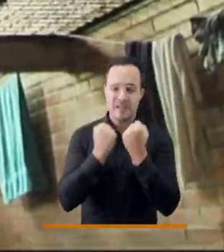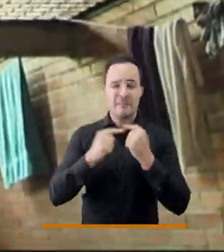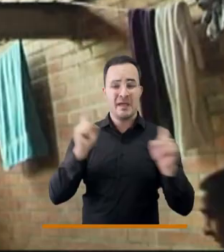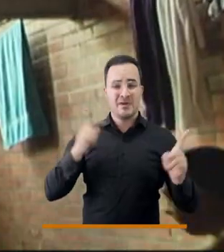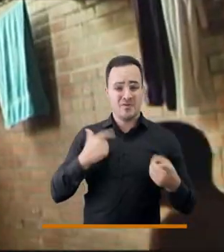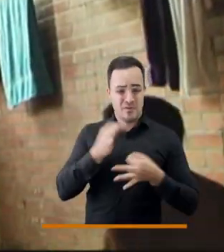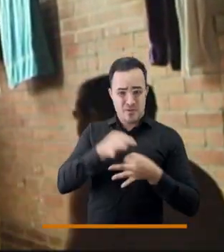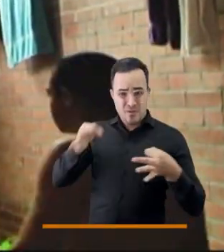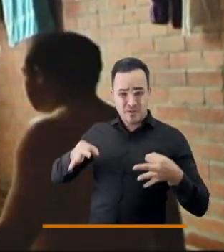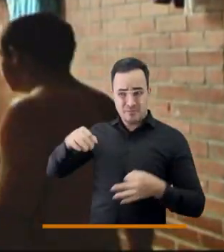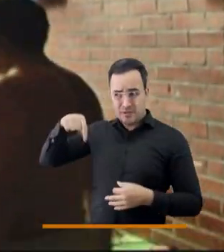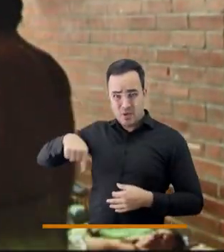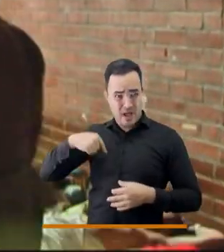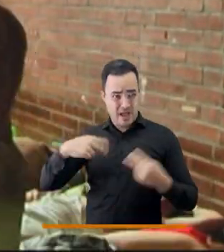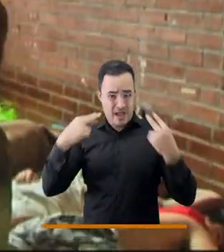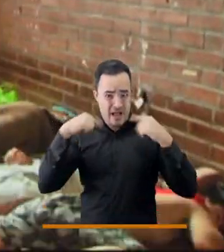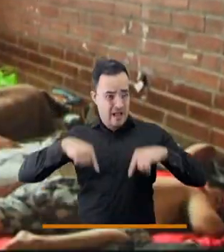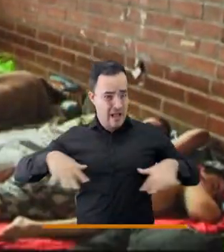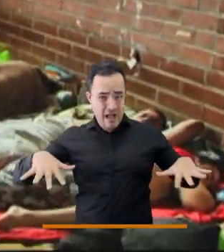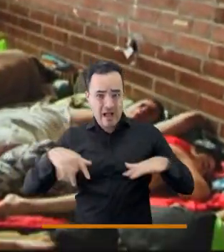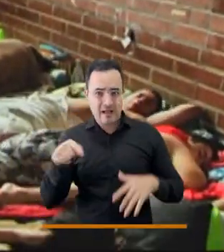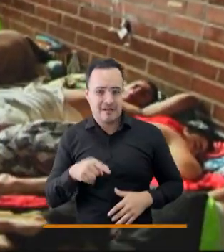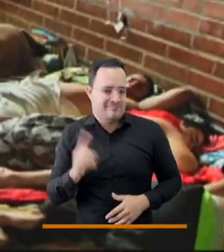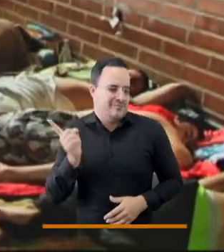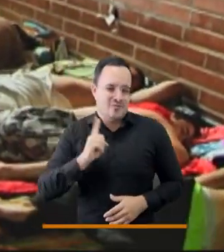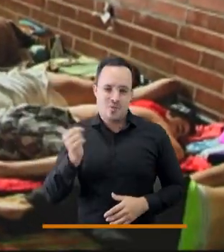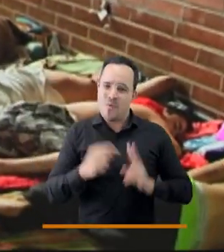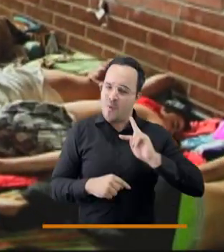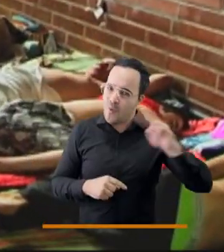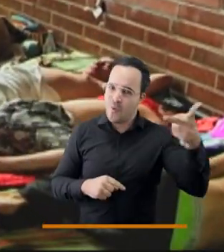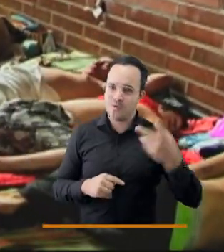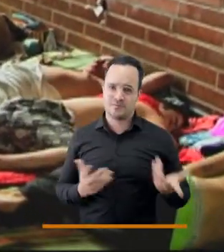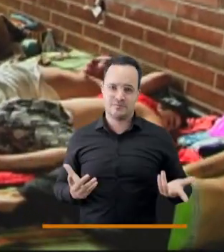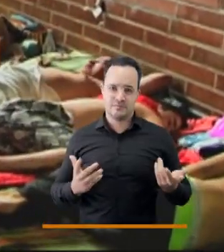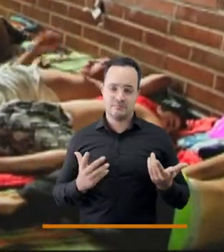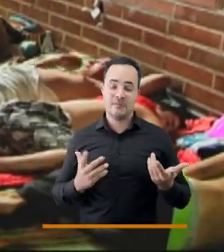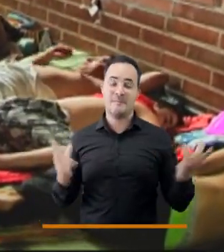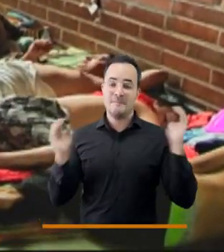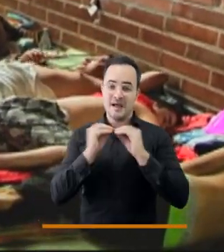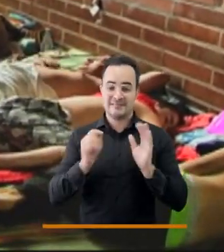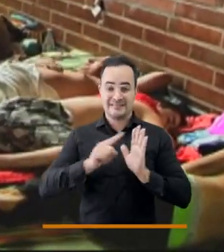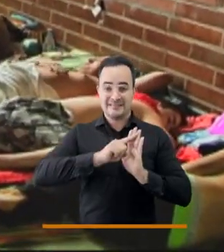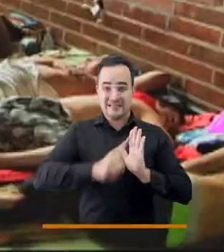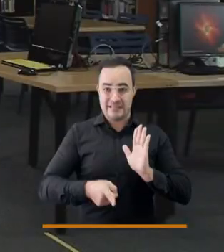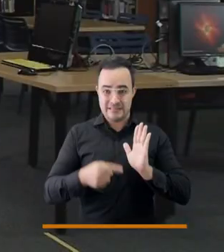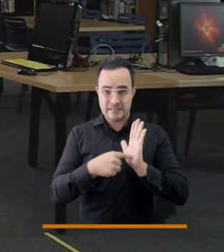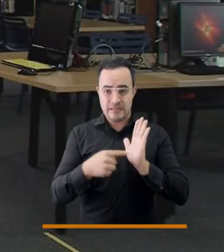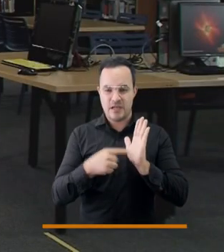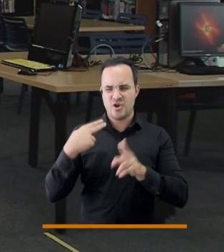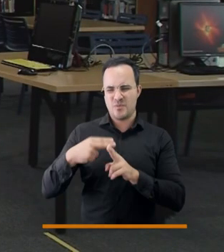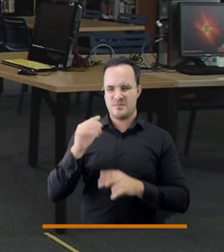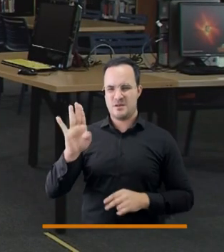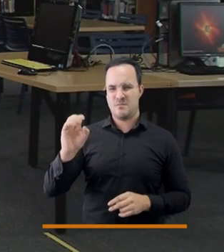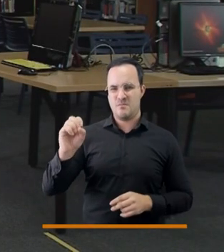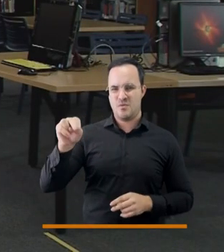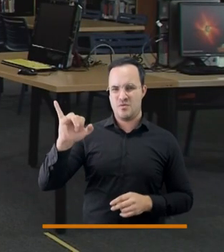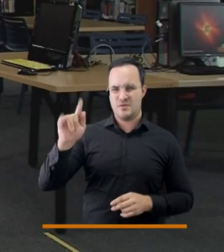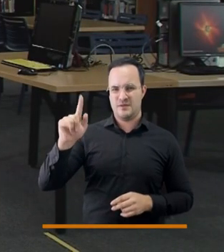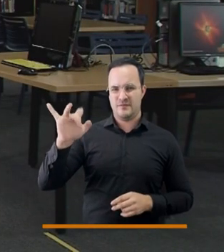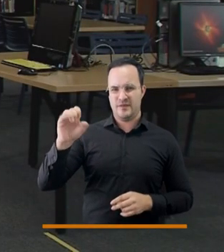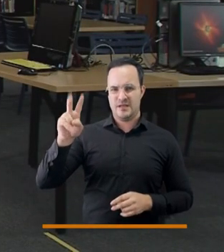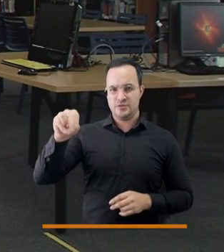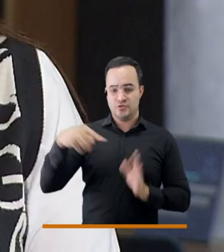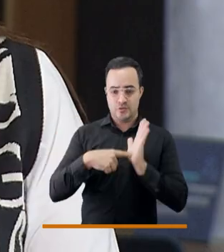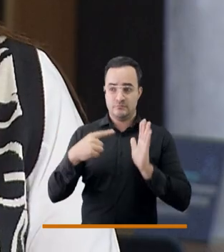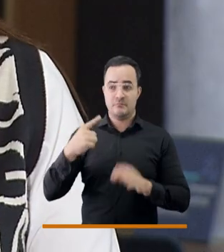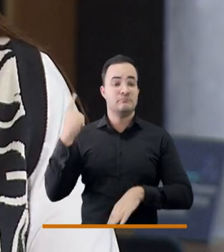este corregimiento, no en este bello corregimiento, y máxime cuando hoy hay que cumplir con una sentencia de unificación, pero esa sentencia de unificación